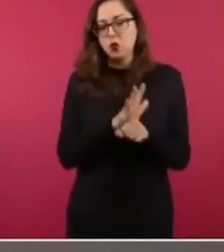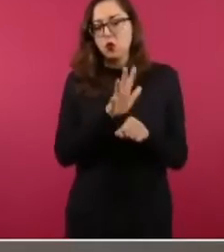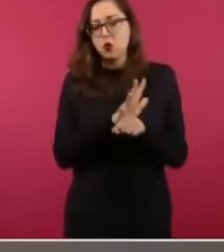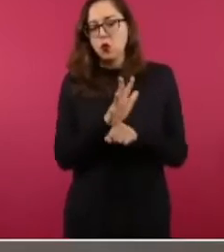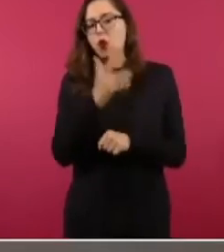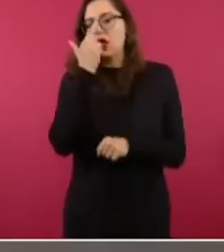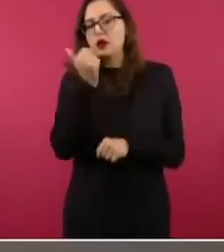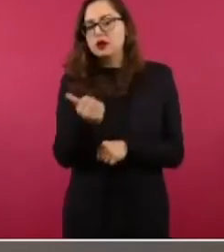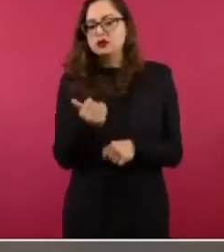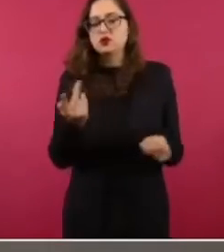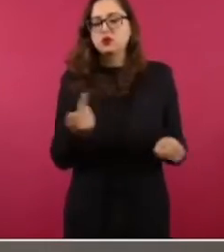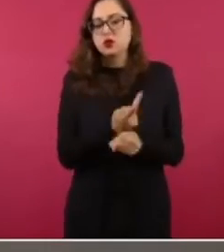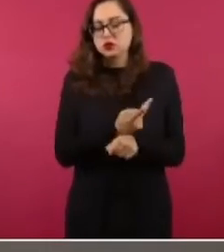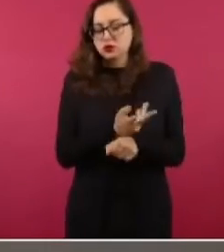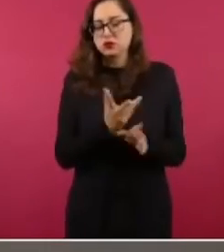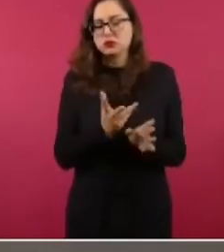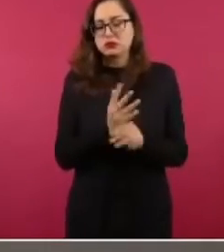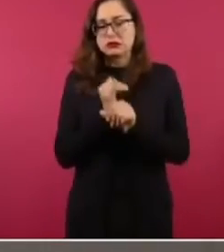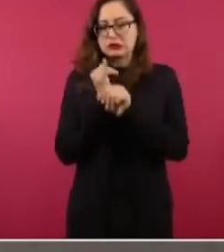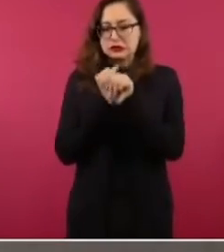Parecer es